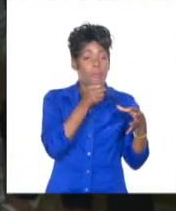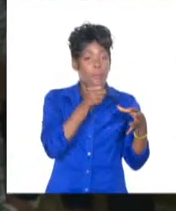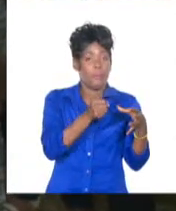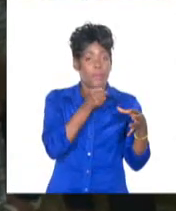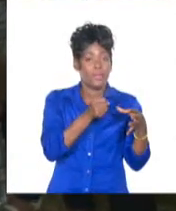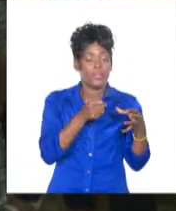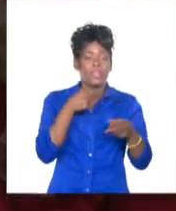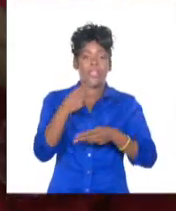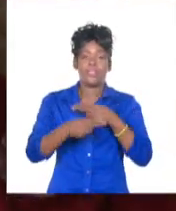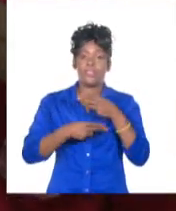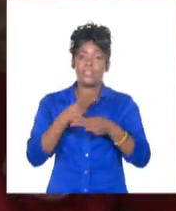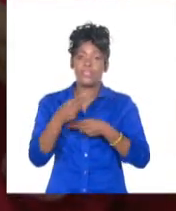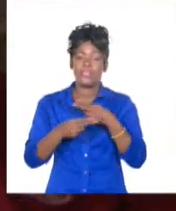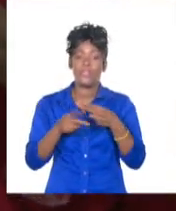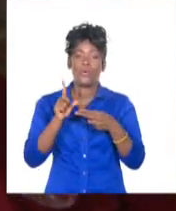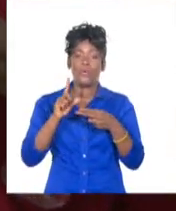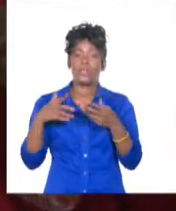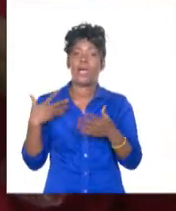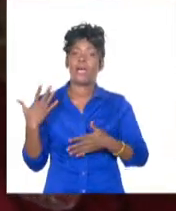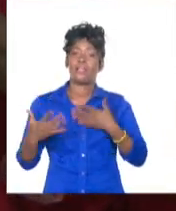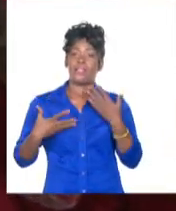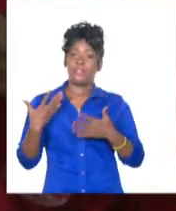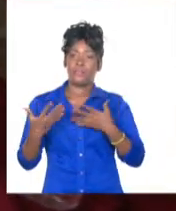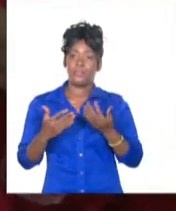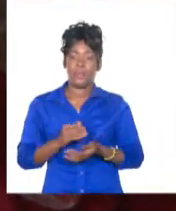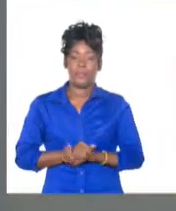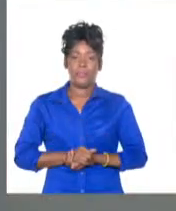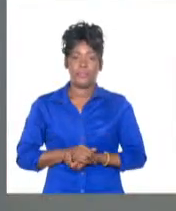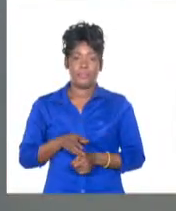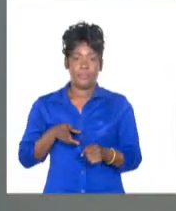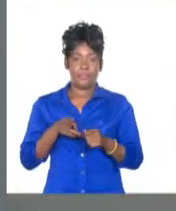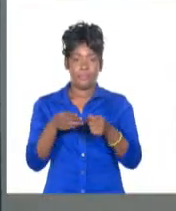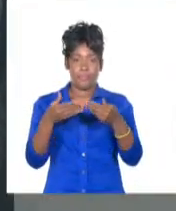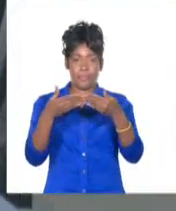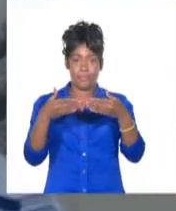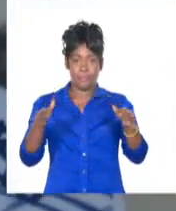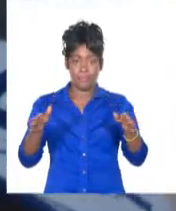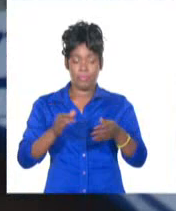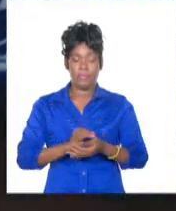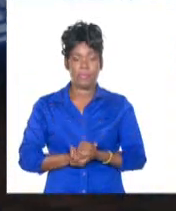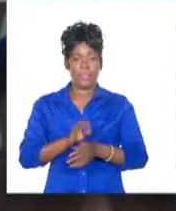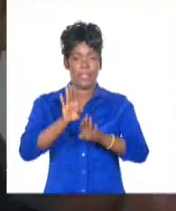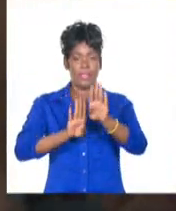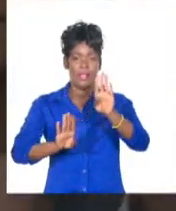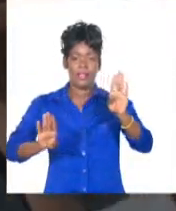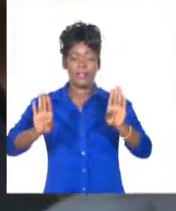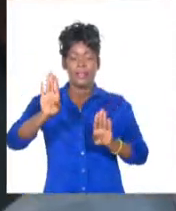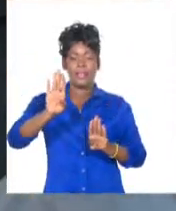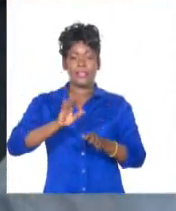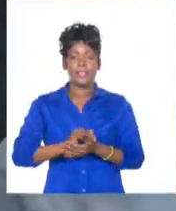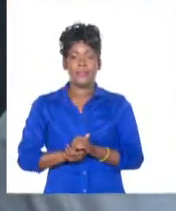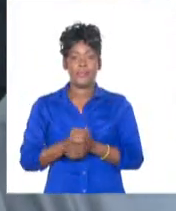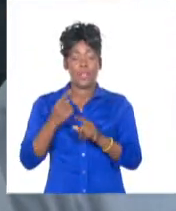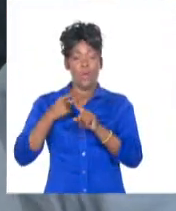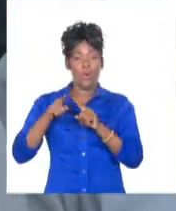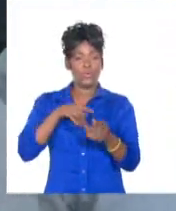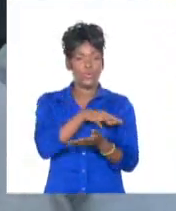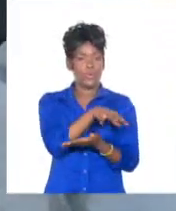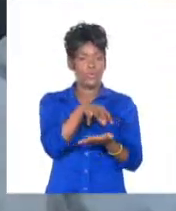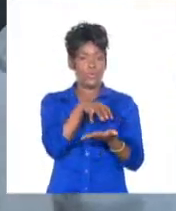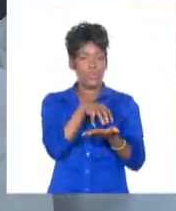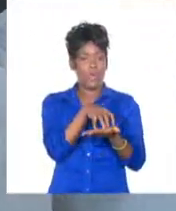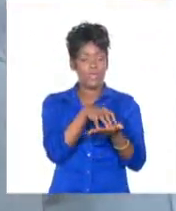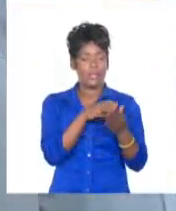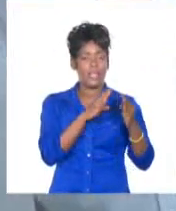de Guillén. Durante la apertura en la Galería Paloma de Vuelo Popular, en la Casa de la Poesía, sede de la Fundación en la